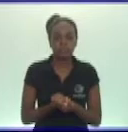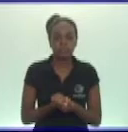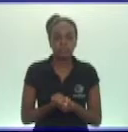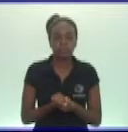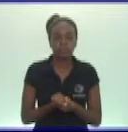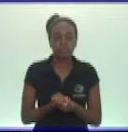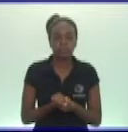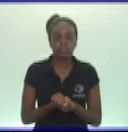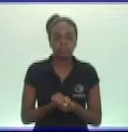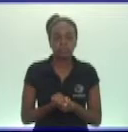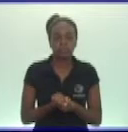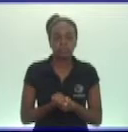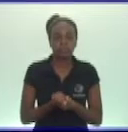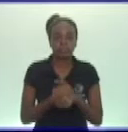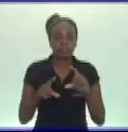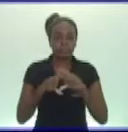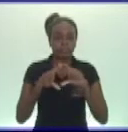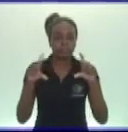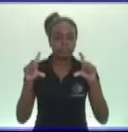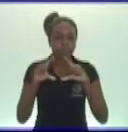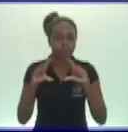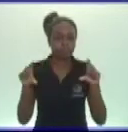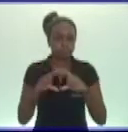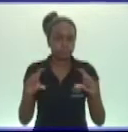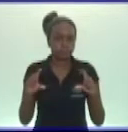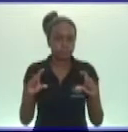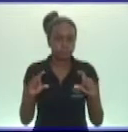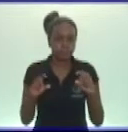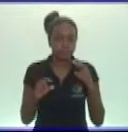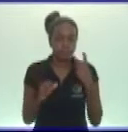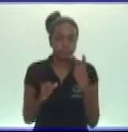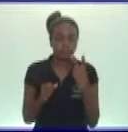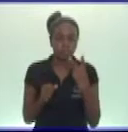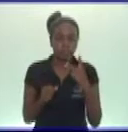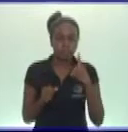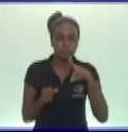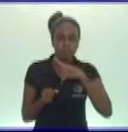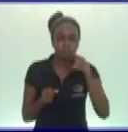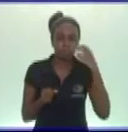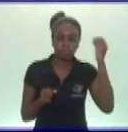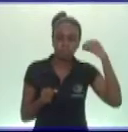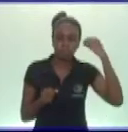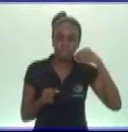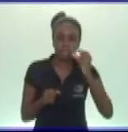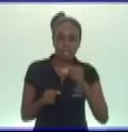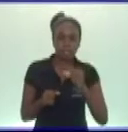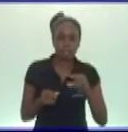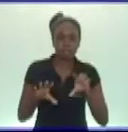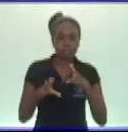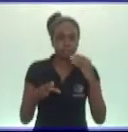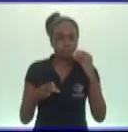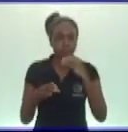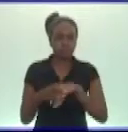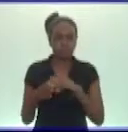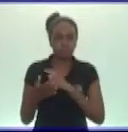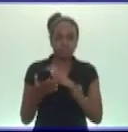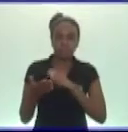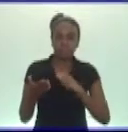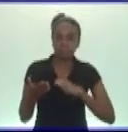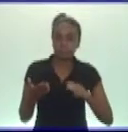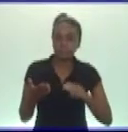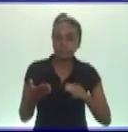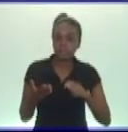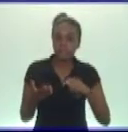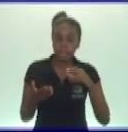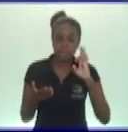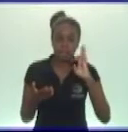a sí mismo. Seguro que saben, es decir, con los personajes de la obra que he mencionado, es decir, La Metamorfosis de Franz